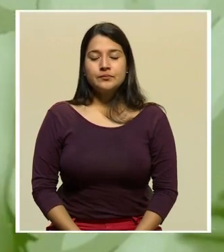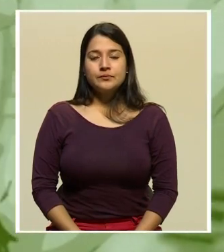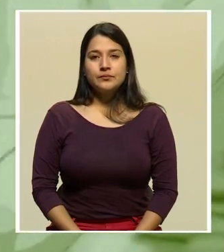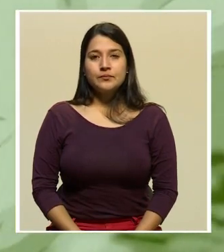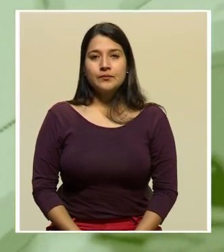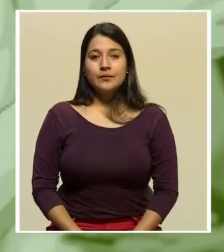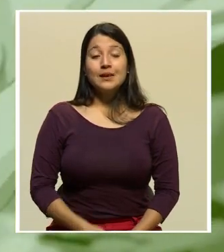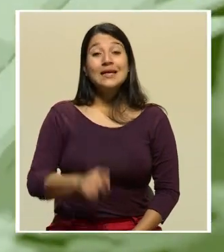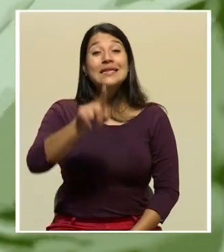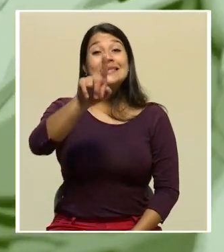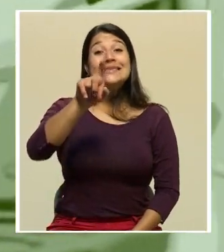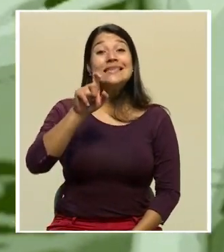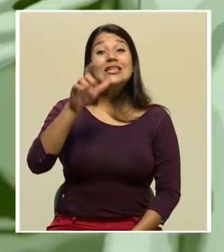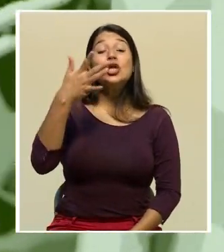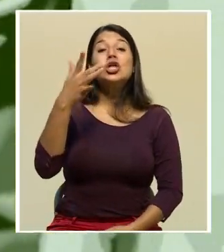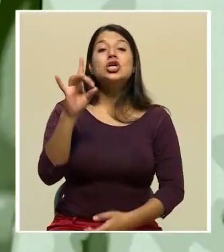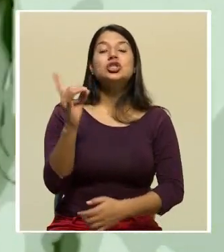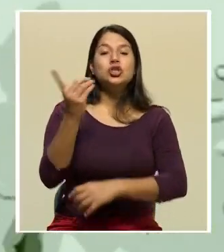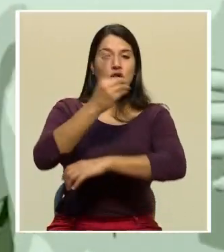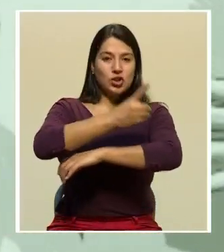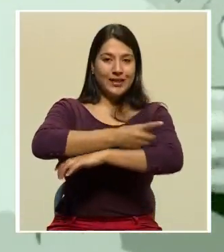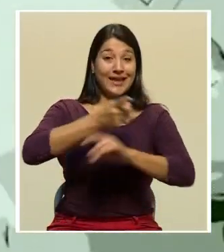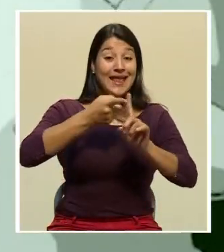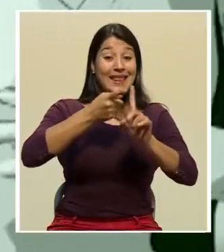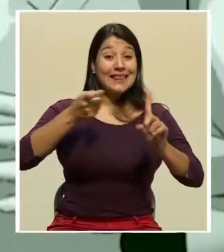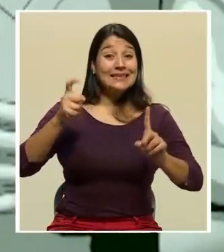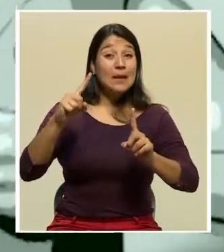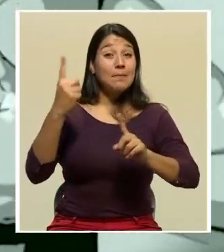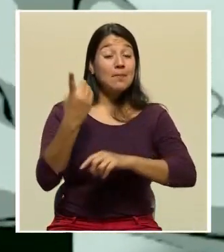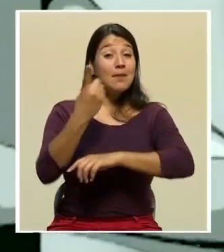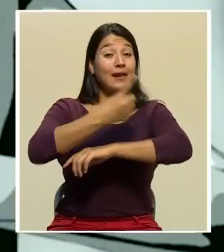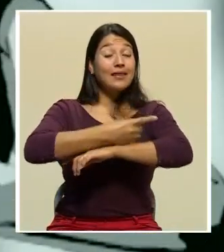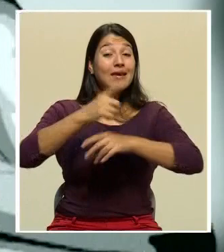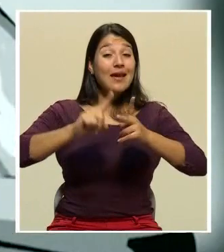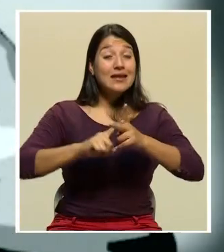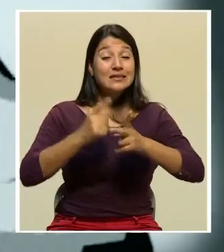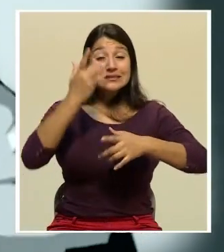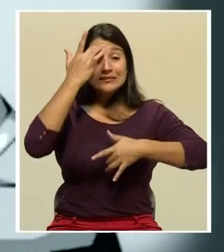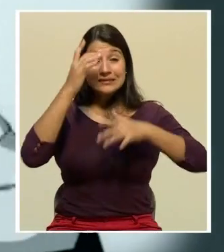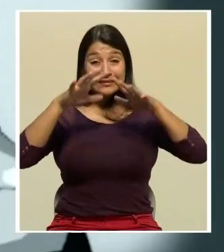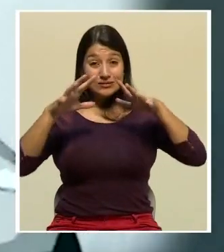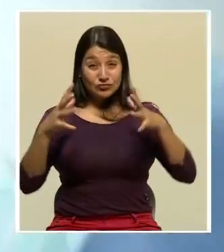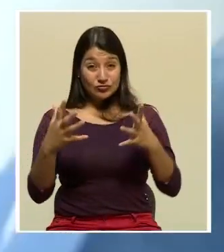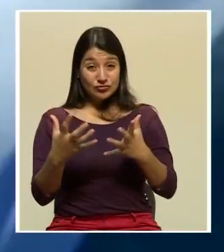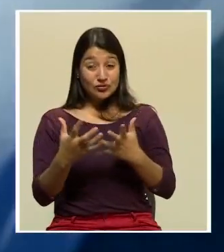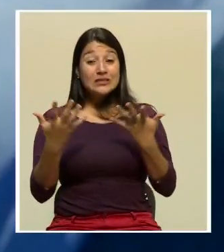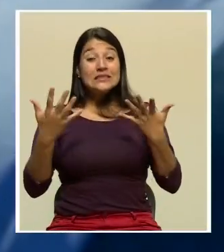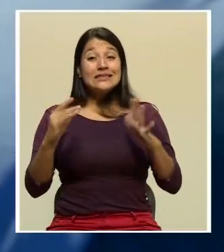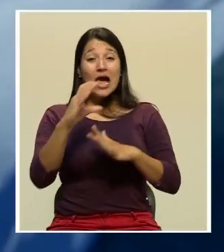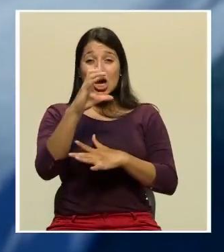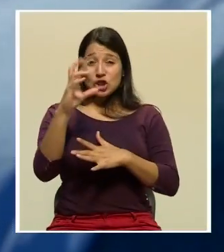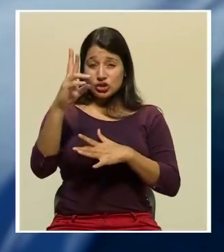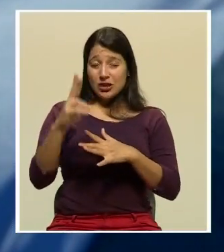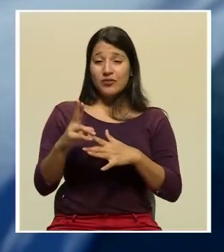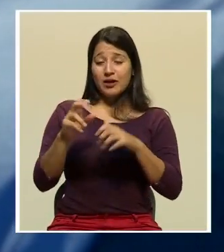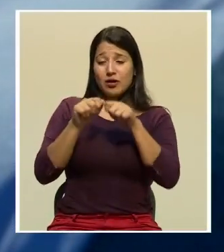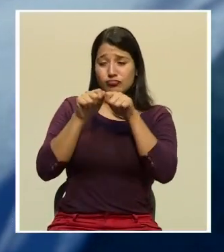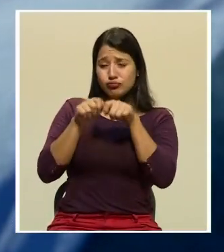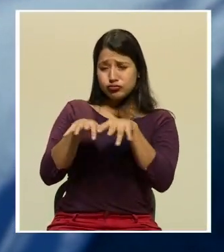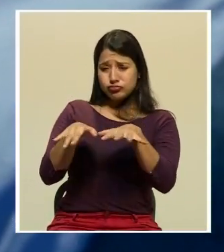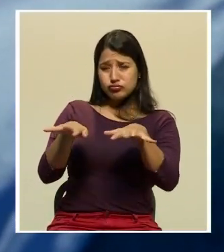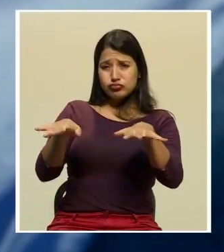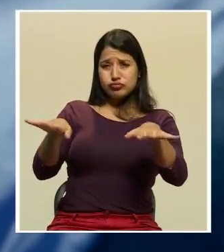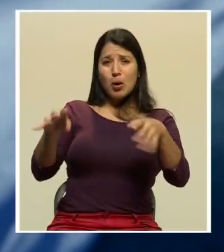A 118 días desde el inicio de la pandemia, el país alcanzó la transmisión comunitaria en la gran área metropolitana